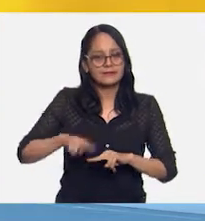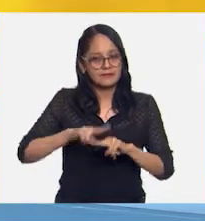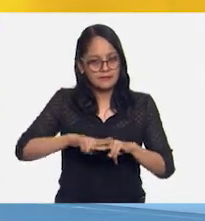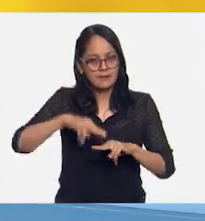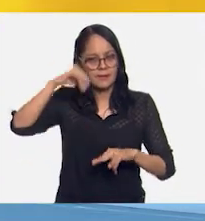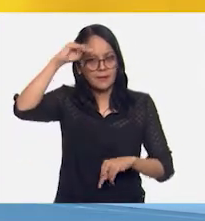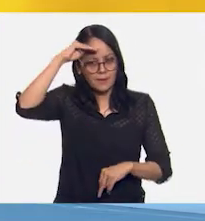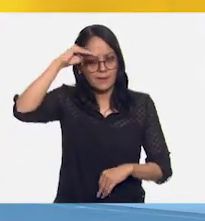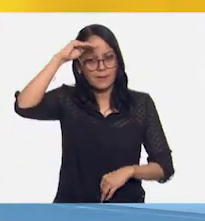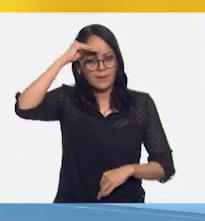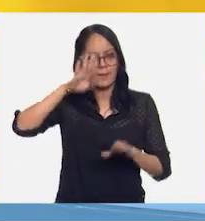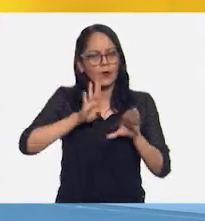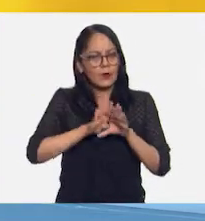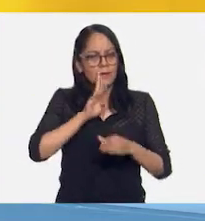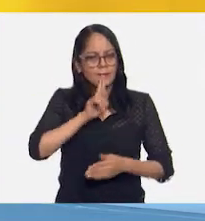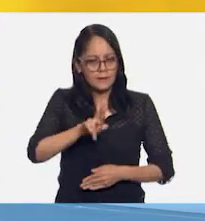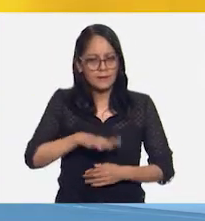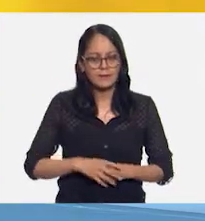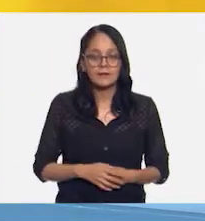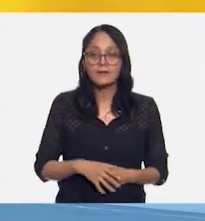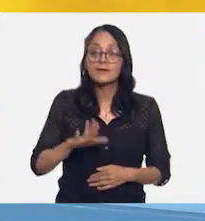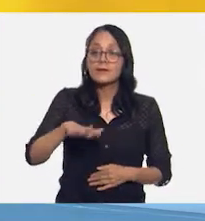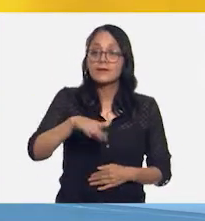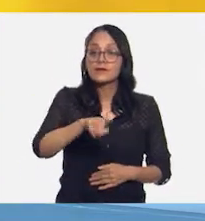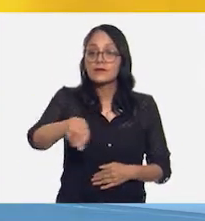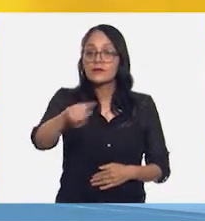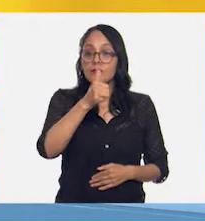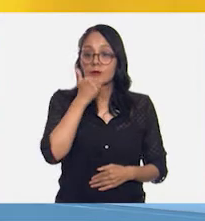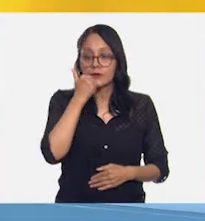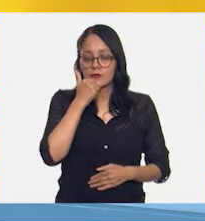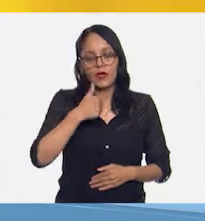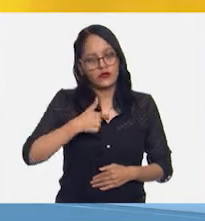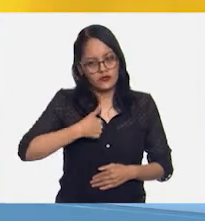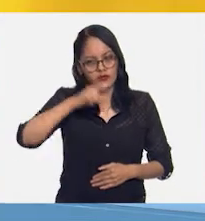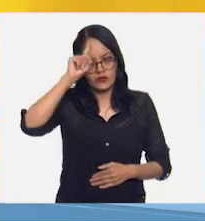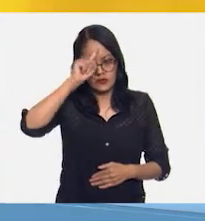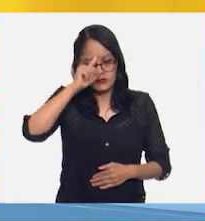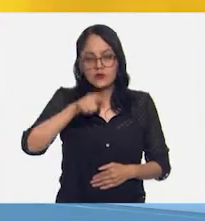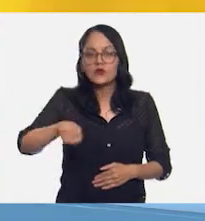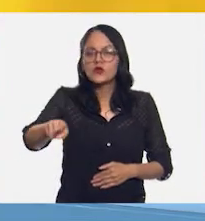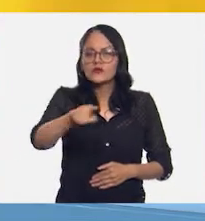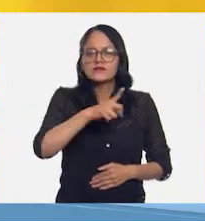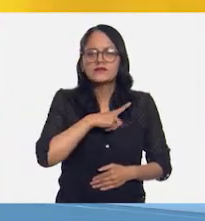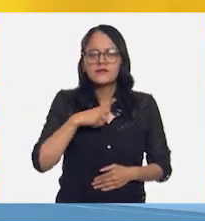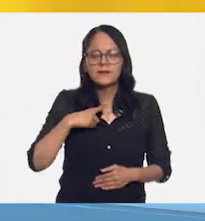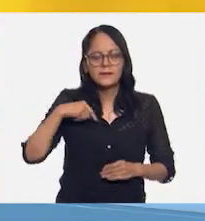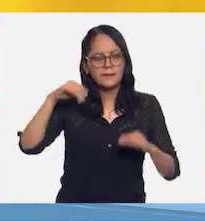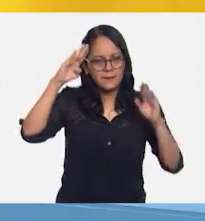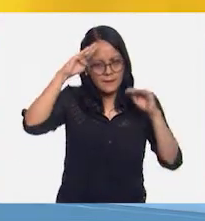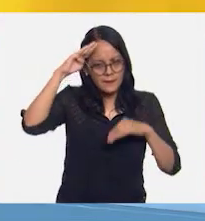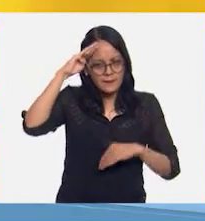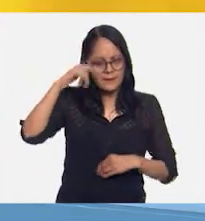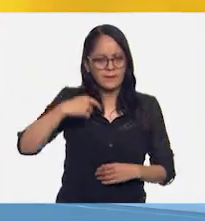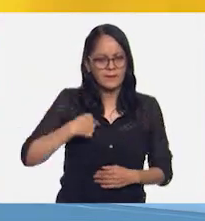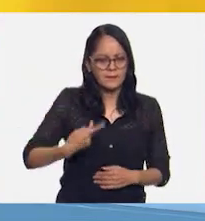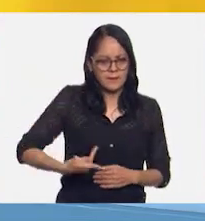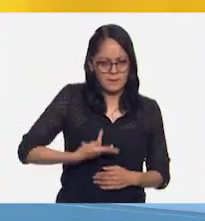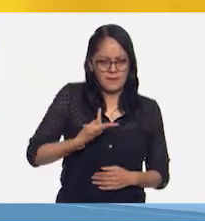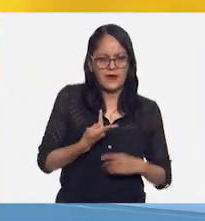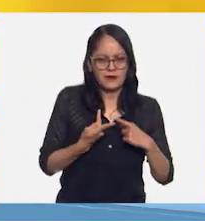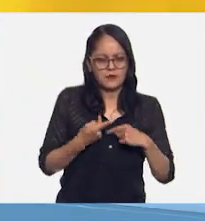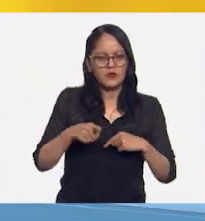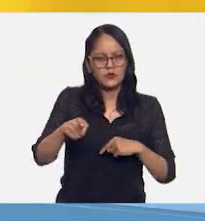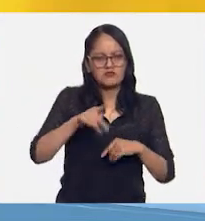pensar tu respuesta. Estudiantes en casa, les sugiero que se abismen y que respondan esta pregunta en un momento